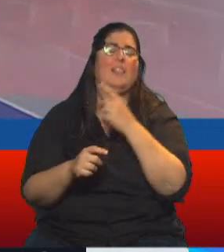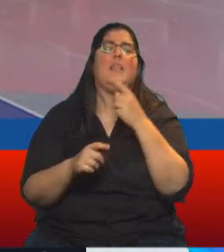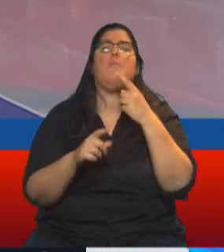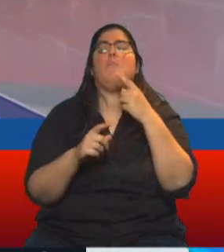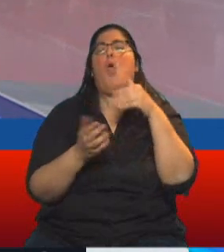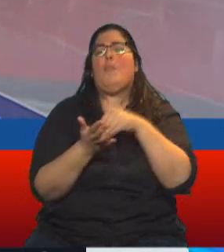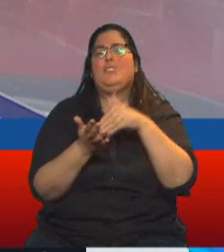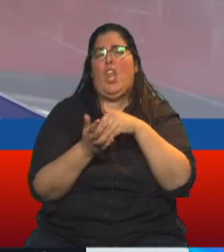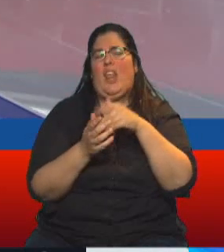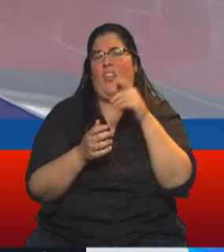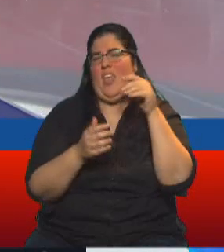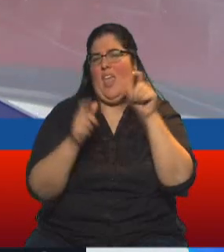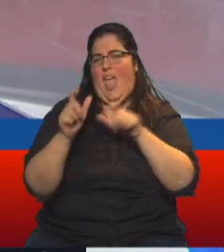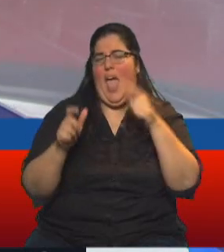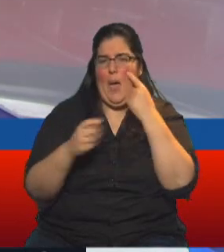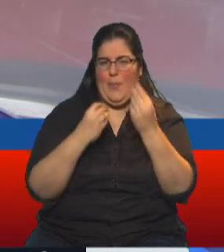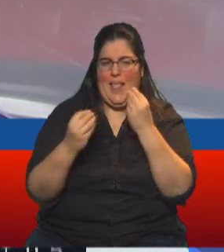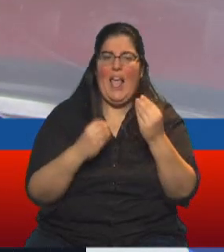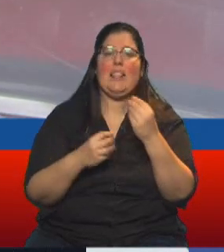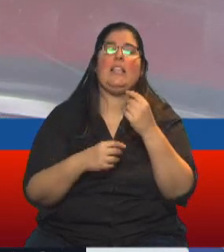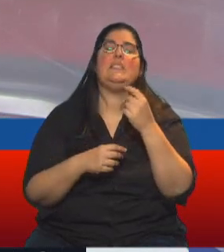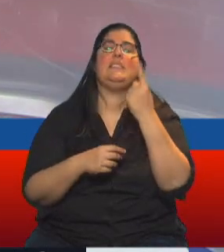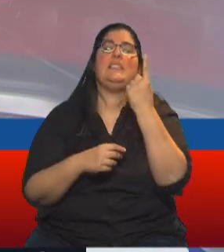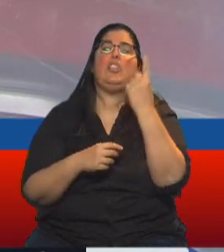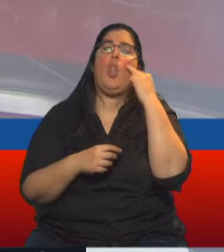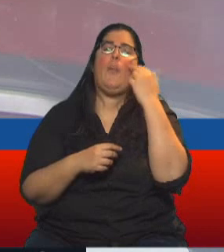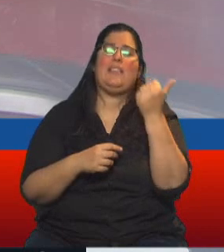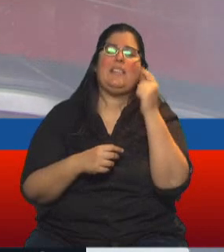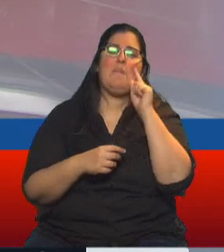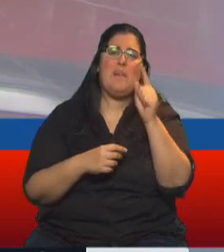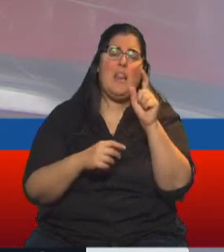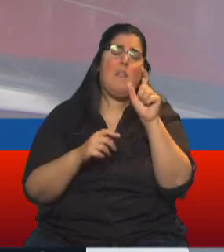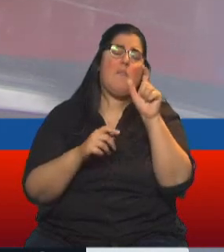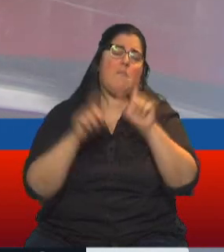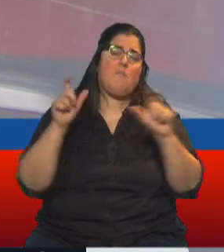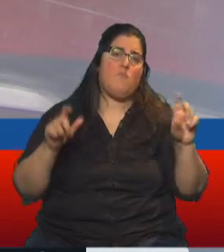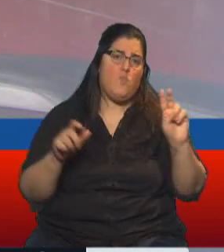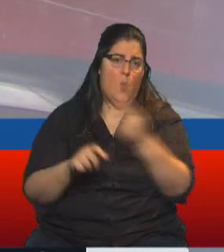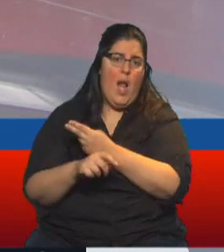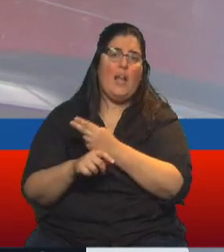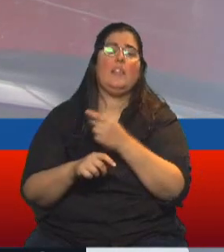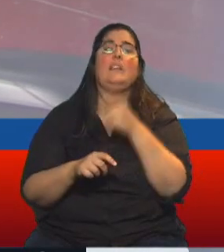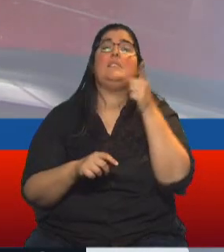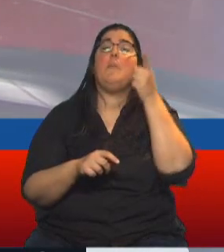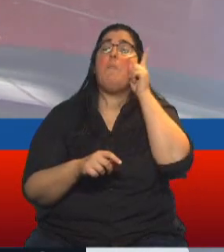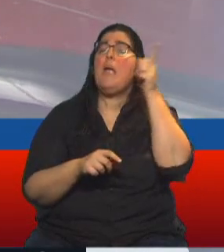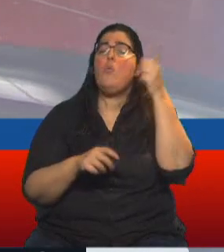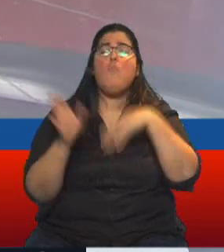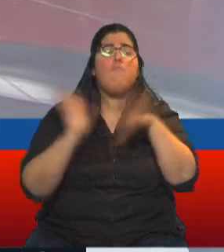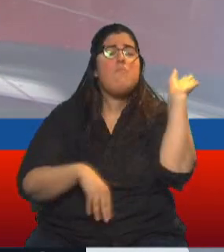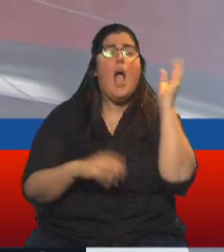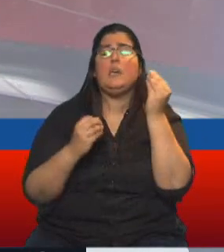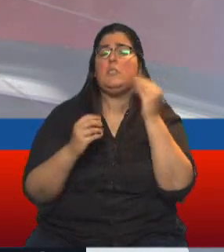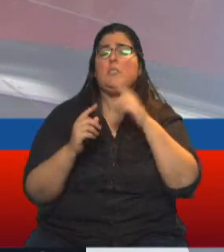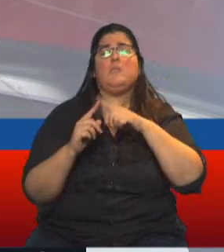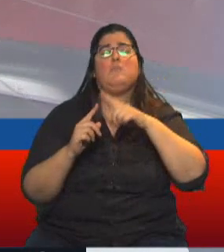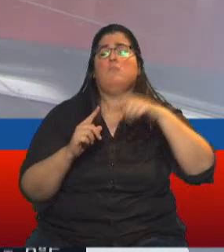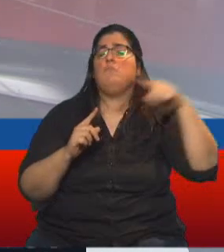de 196.000 muertes y Perú, acá lo vemos, registra la mayor tasa de